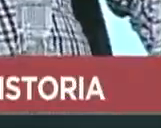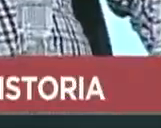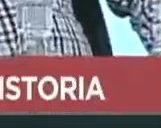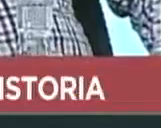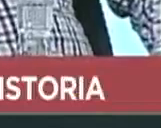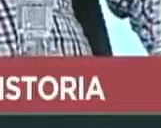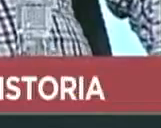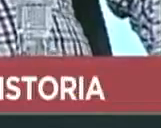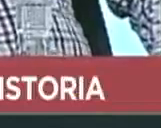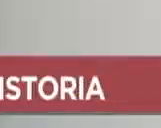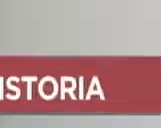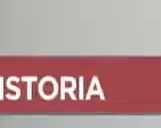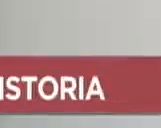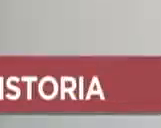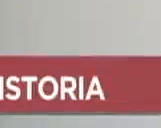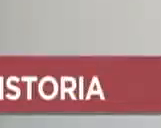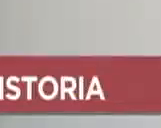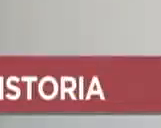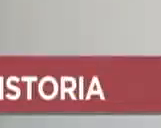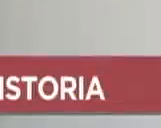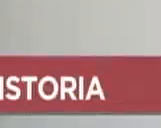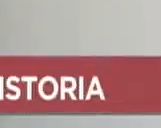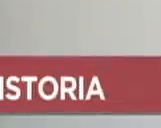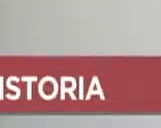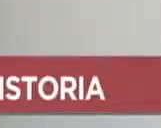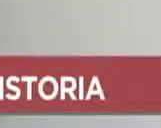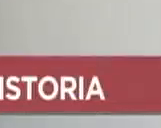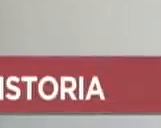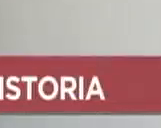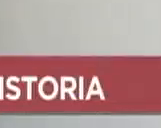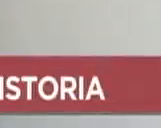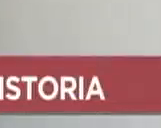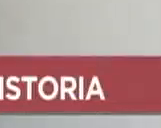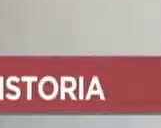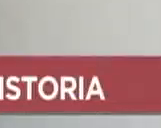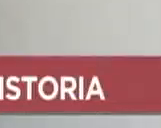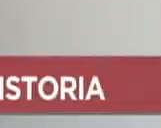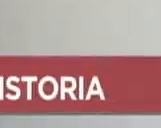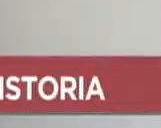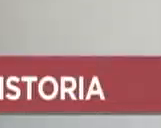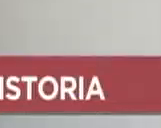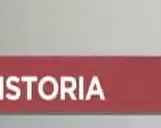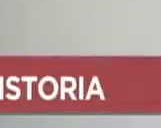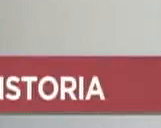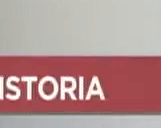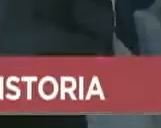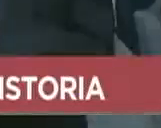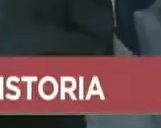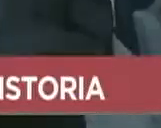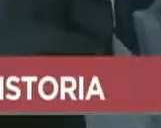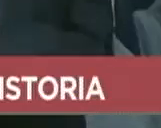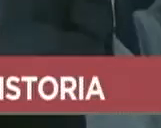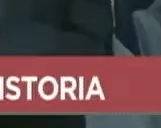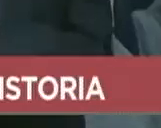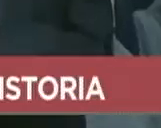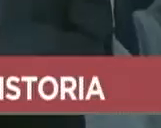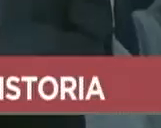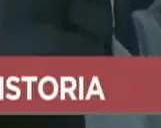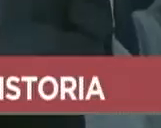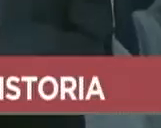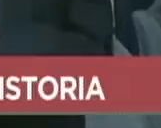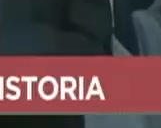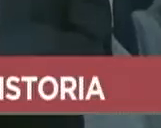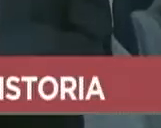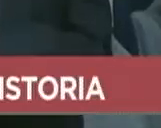sino que cada uno de los aspectos de nuestra historia tiene un componente en nuestra identidad que si no lo clarifica